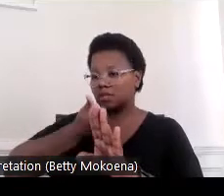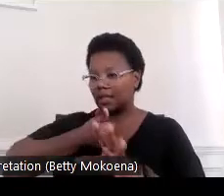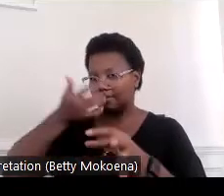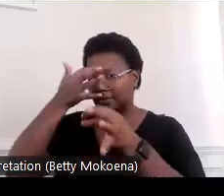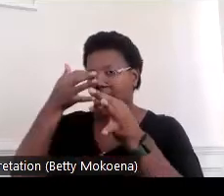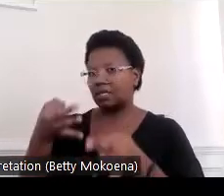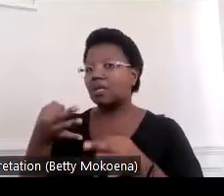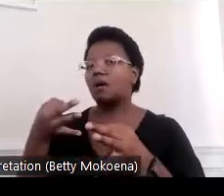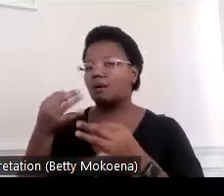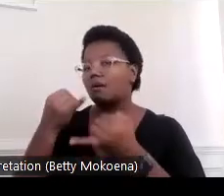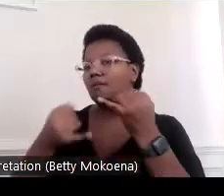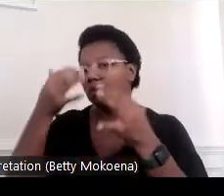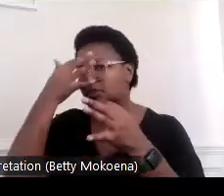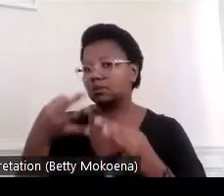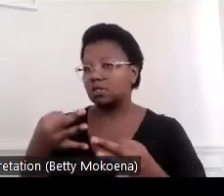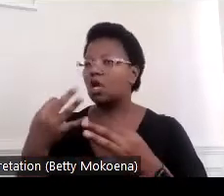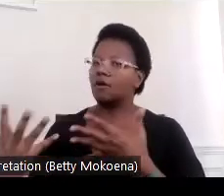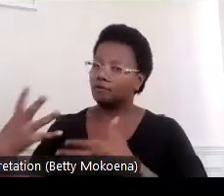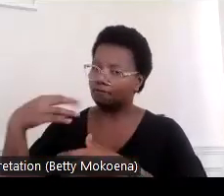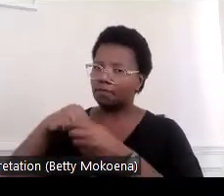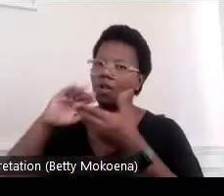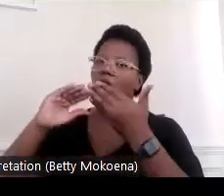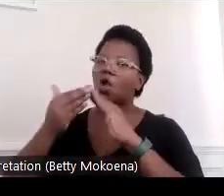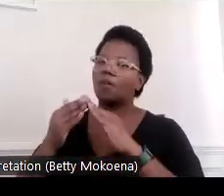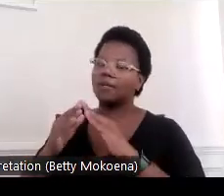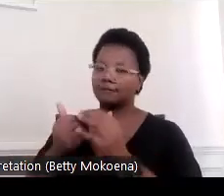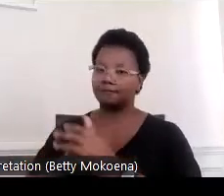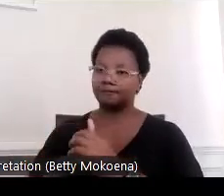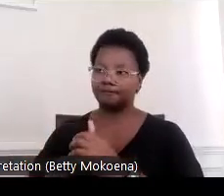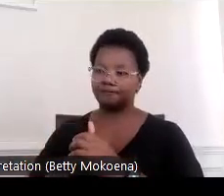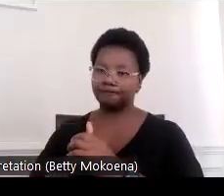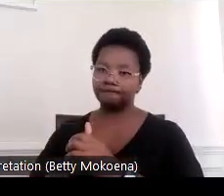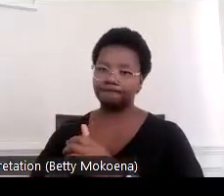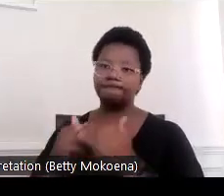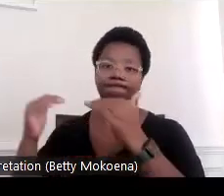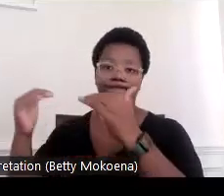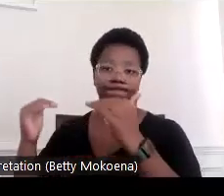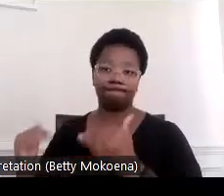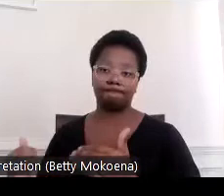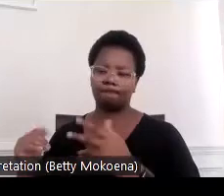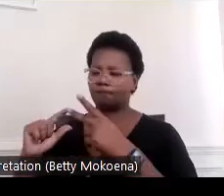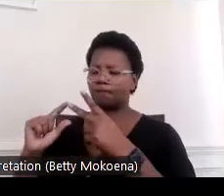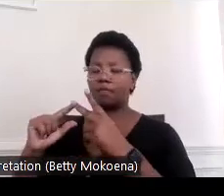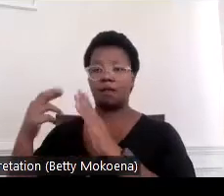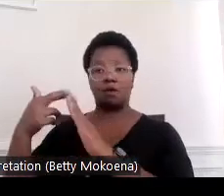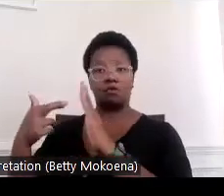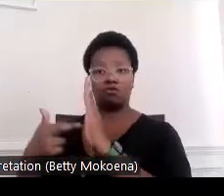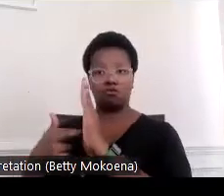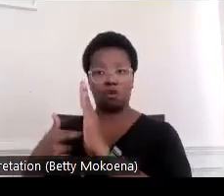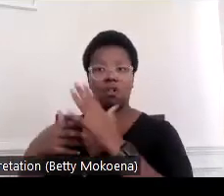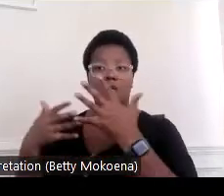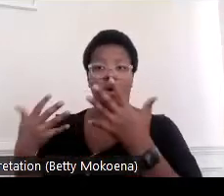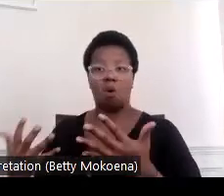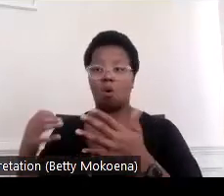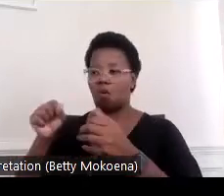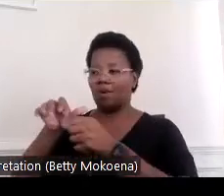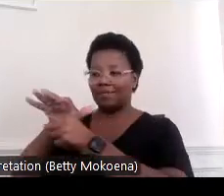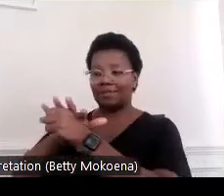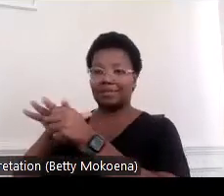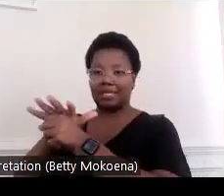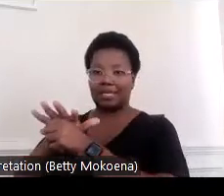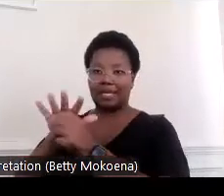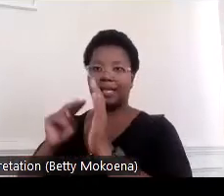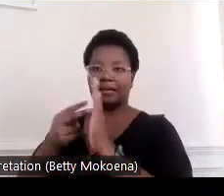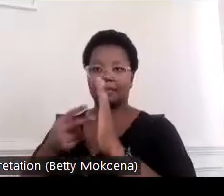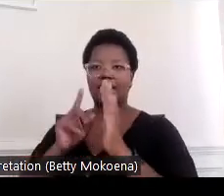antes de que tomen esa elección nuestra decisión para ser parte de la comunidad otra parte las reglas que los servicios la